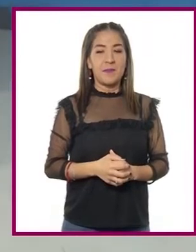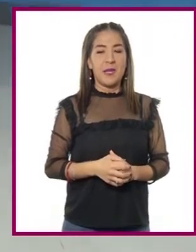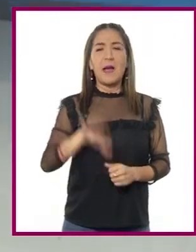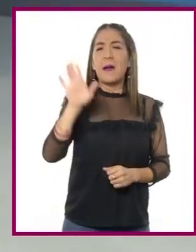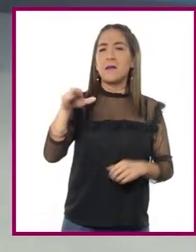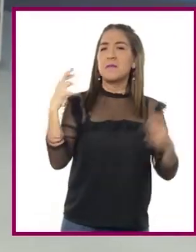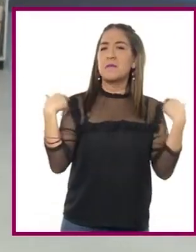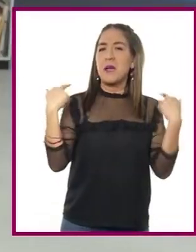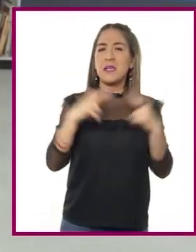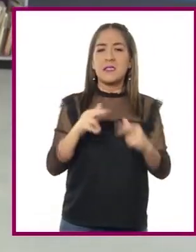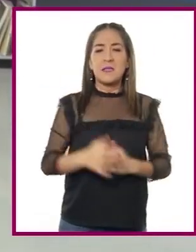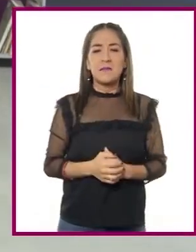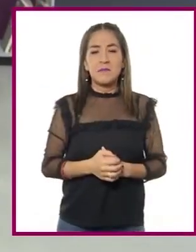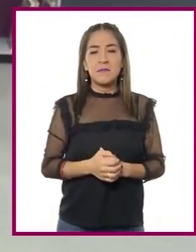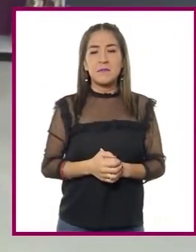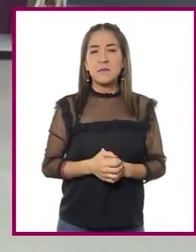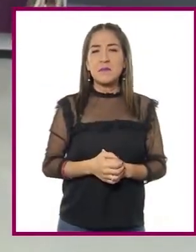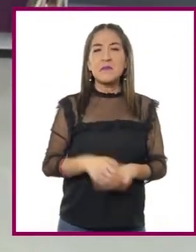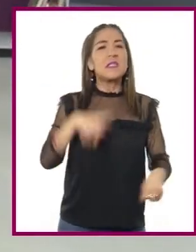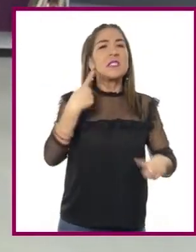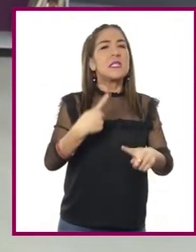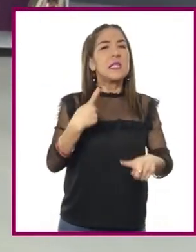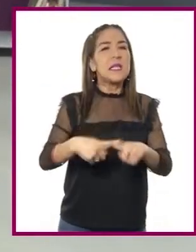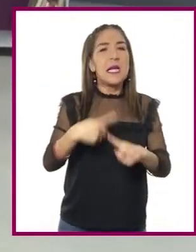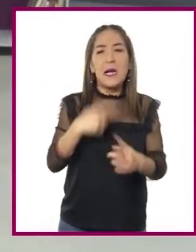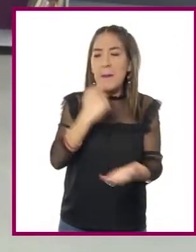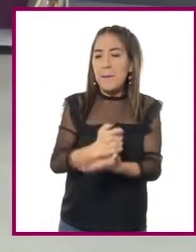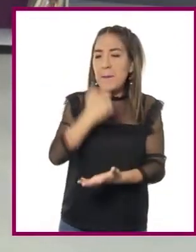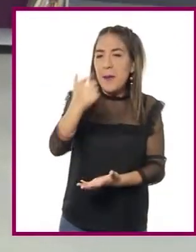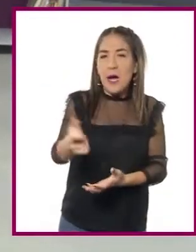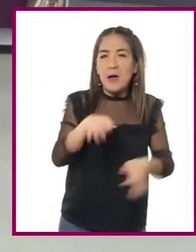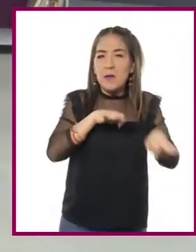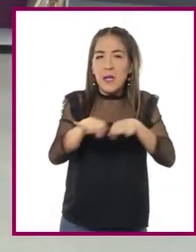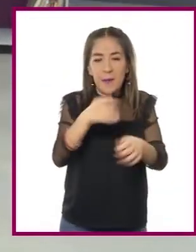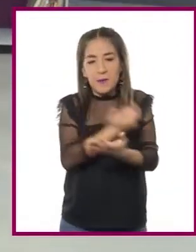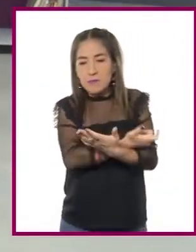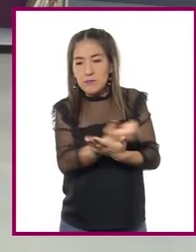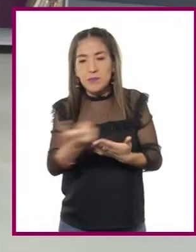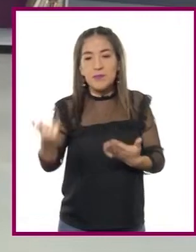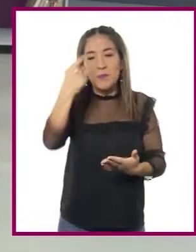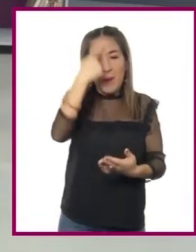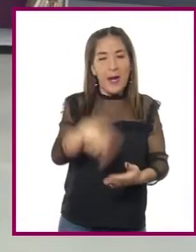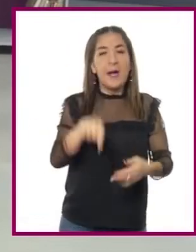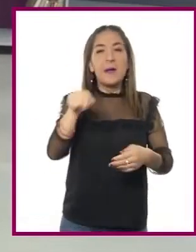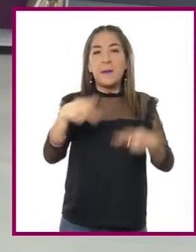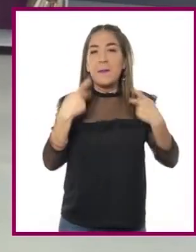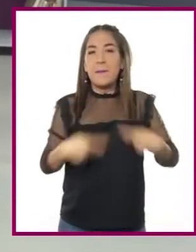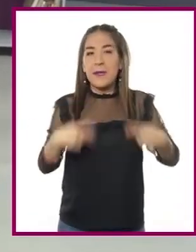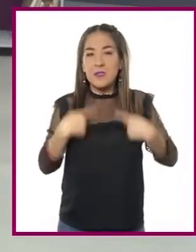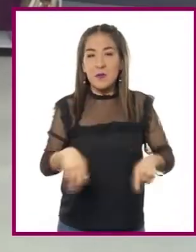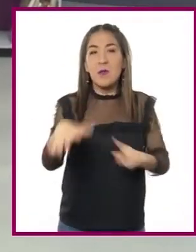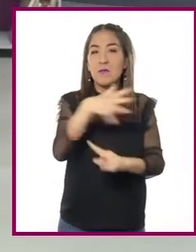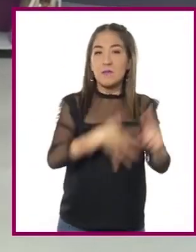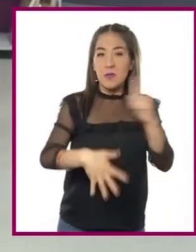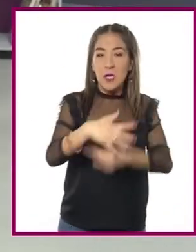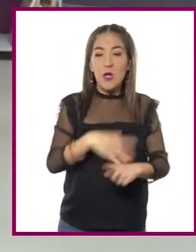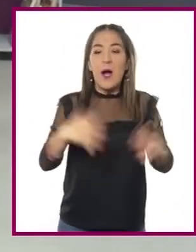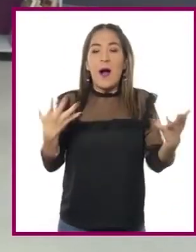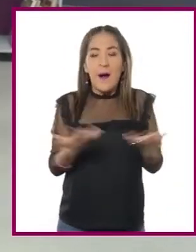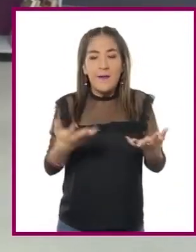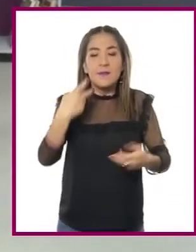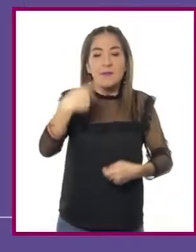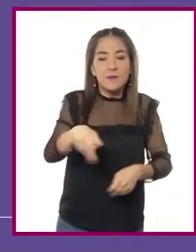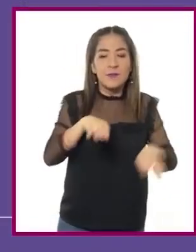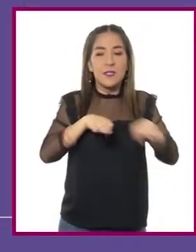Maestra, pero ¿quién paga sus salarios y todo lo necesario para que servidoras y servidores públicos realicen